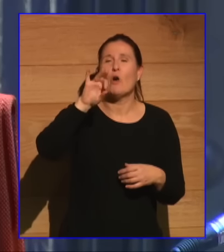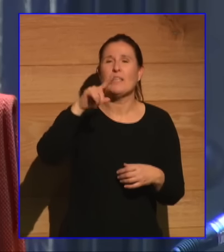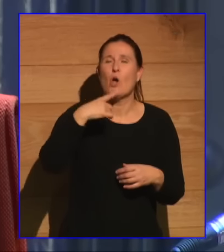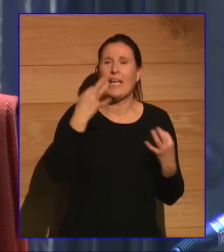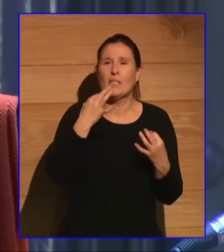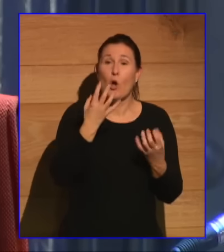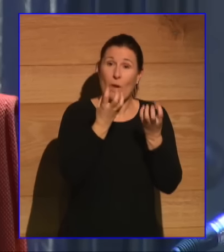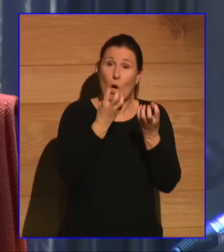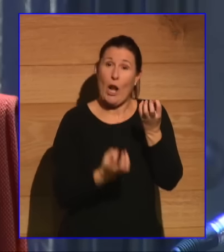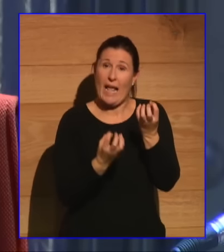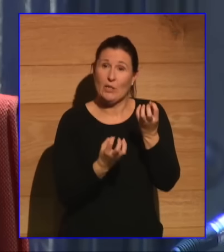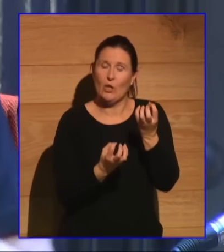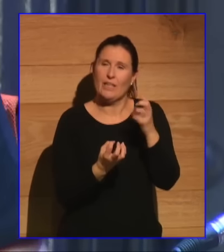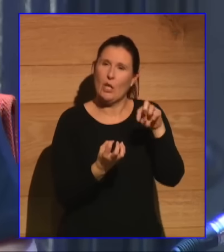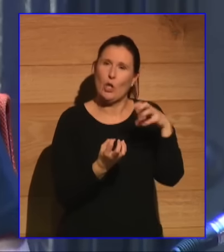mismo.